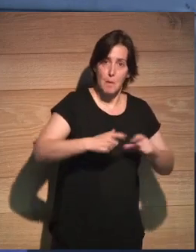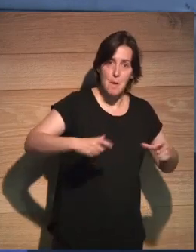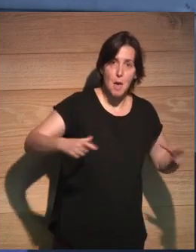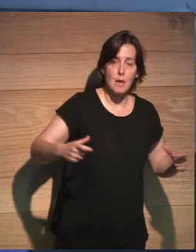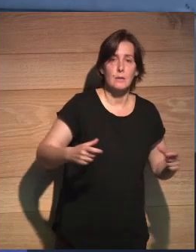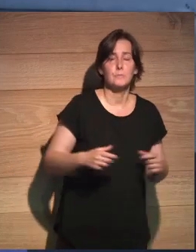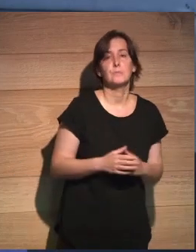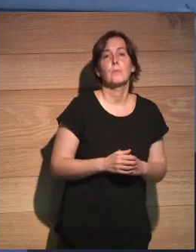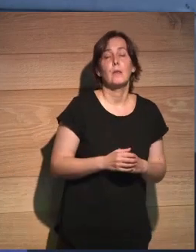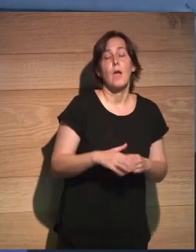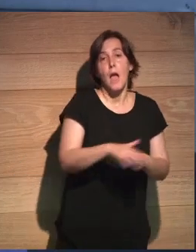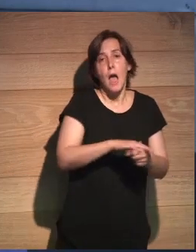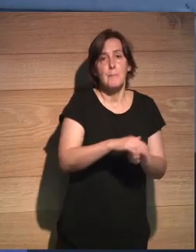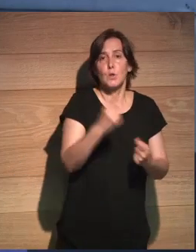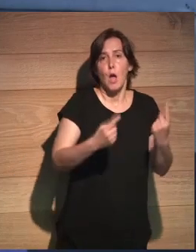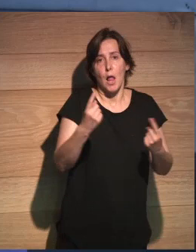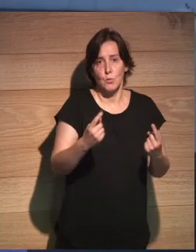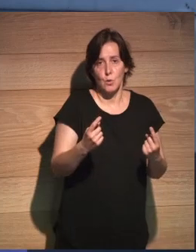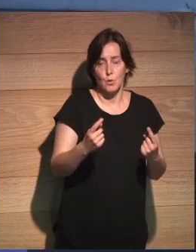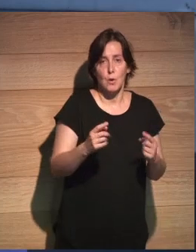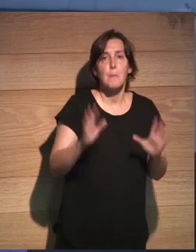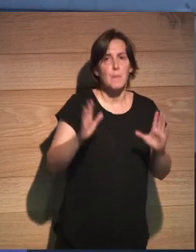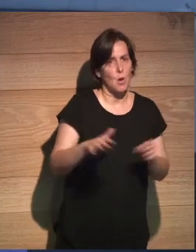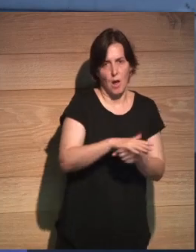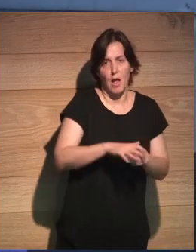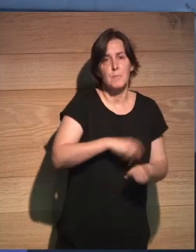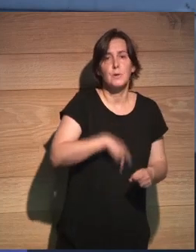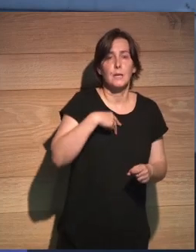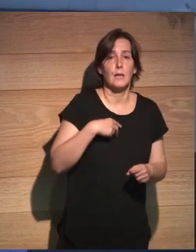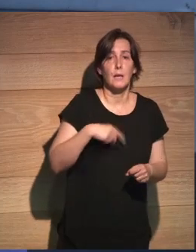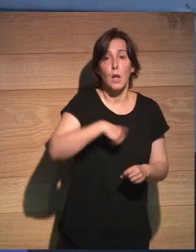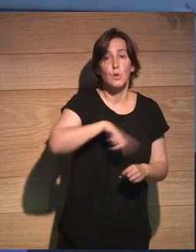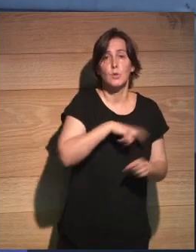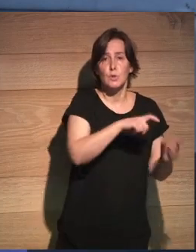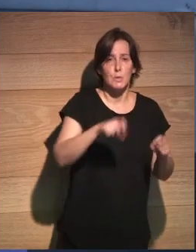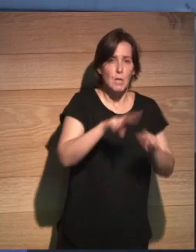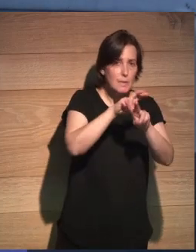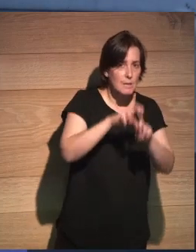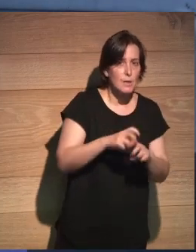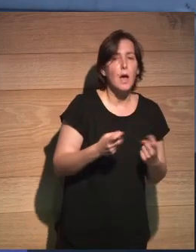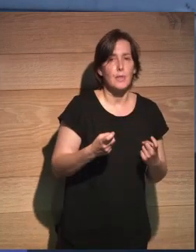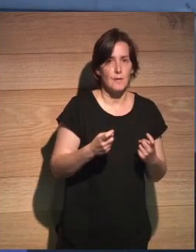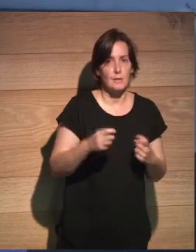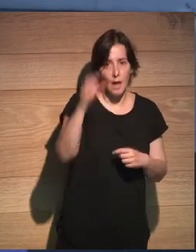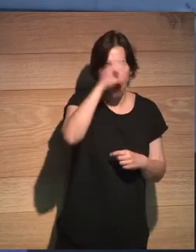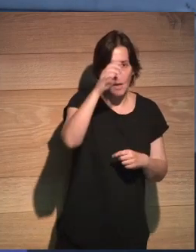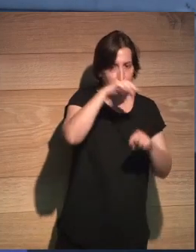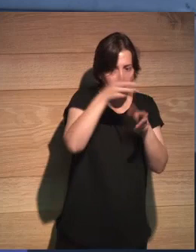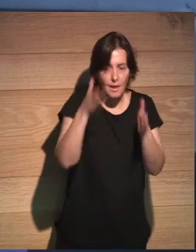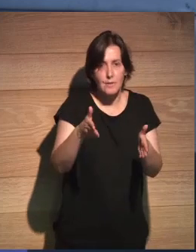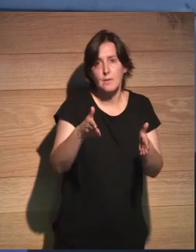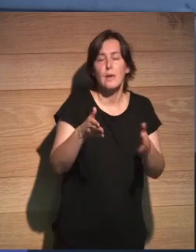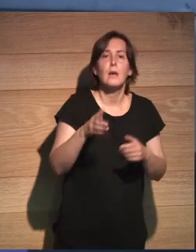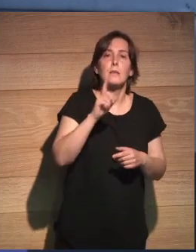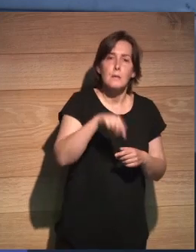algunas disciplinas en concretas, pero en todas en general. Necesitamos personas que se dediquen a la investigación, que se dediquen a la ciencia, que se dediquen a generar